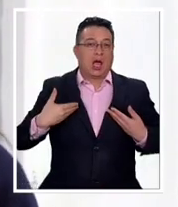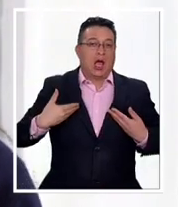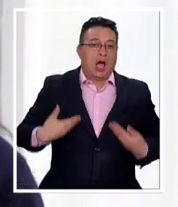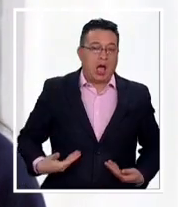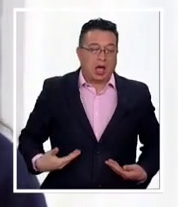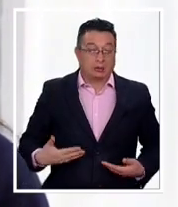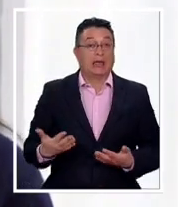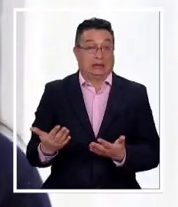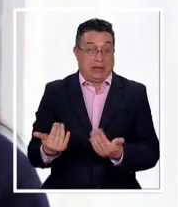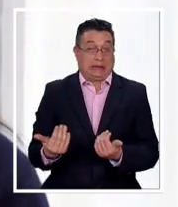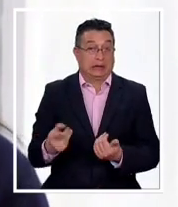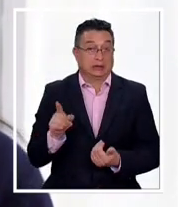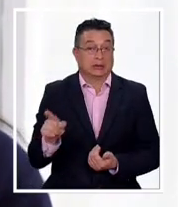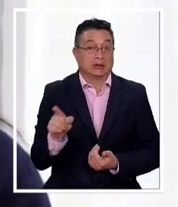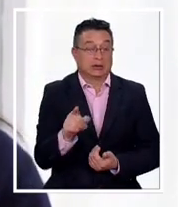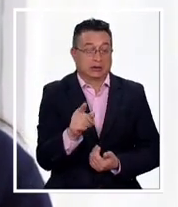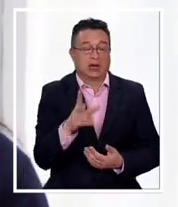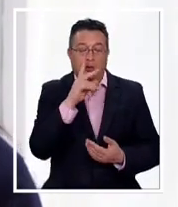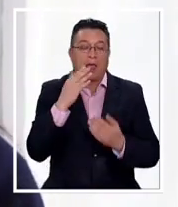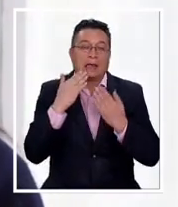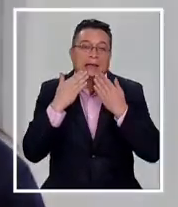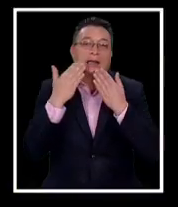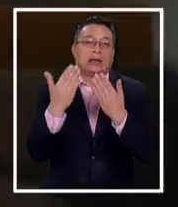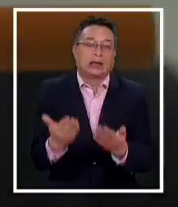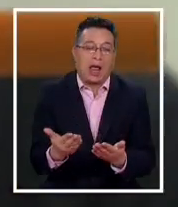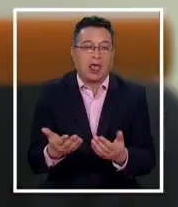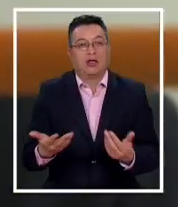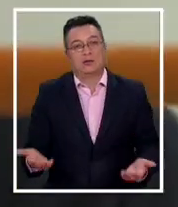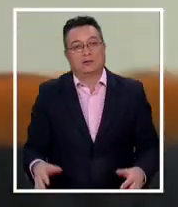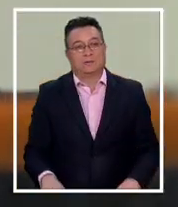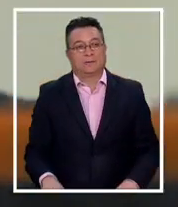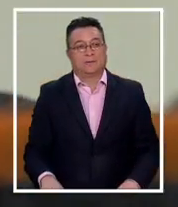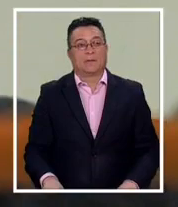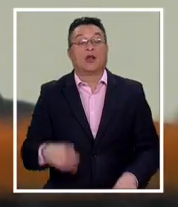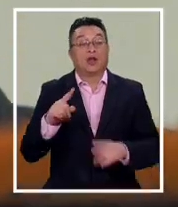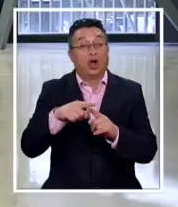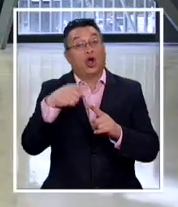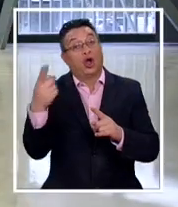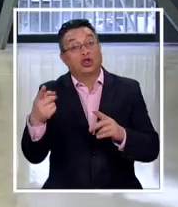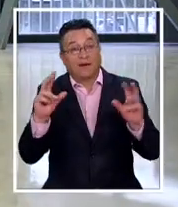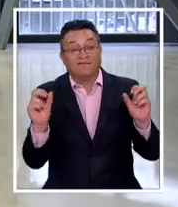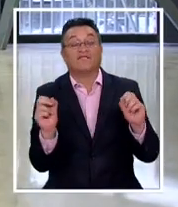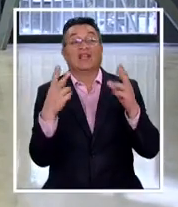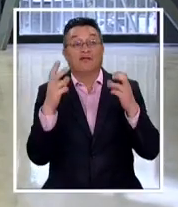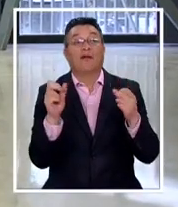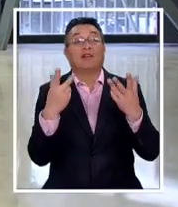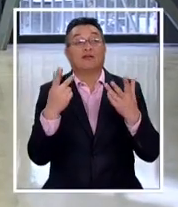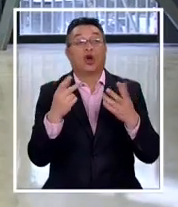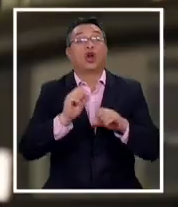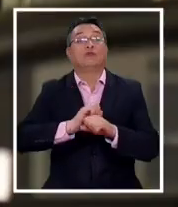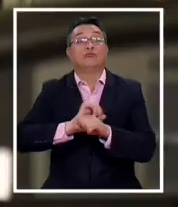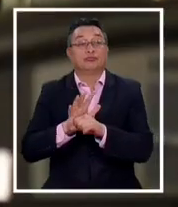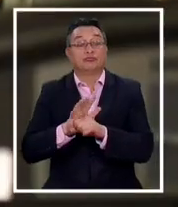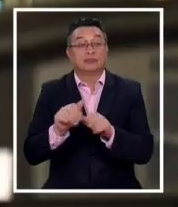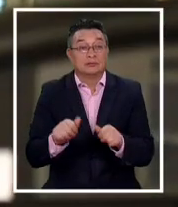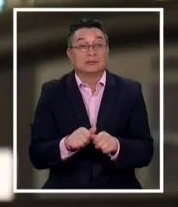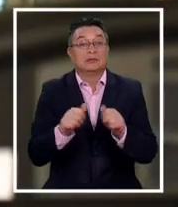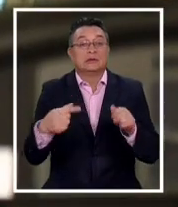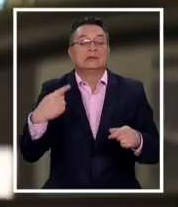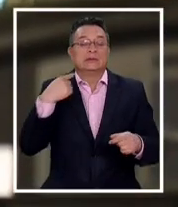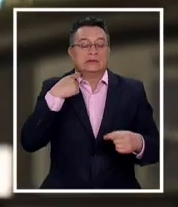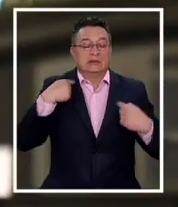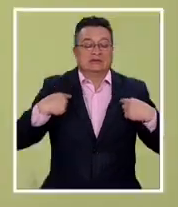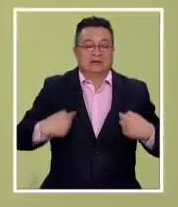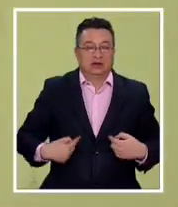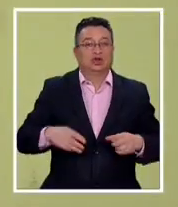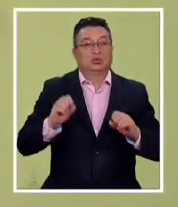necesitan este regalo tan necesario. Al otro lado están los sobrevivientes al COVID, quienes además de secuelas físicas